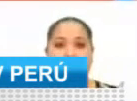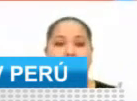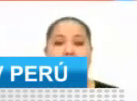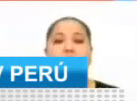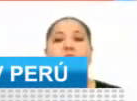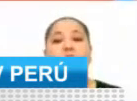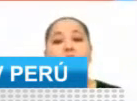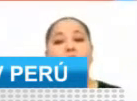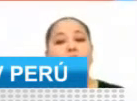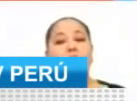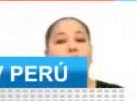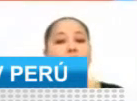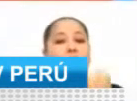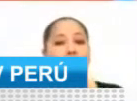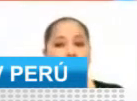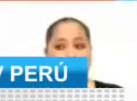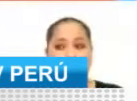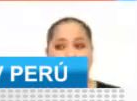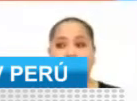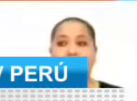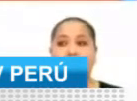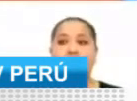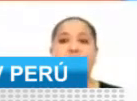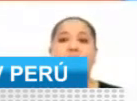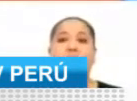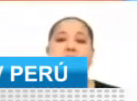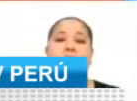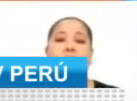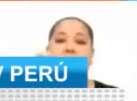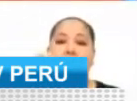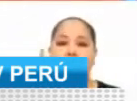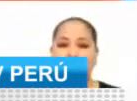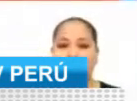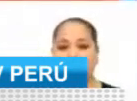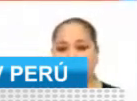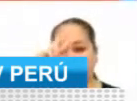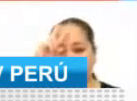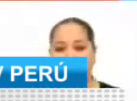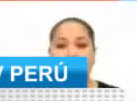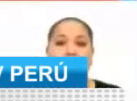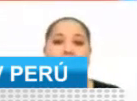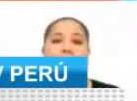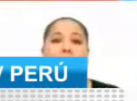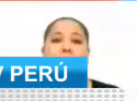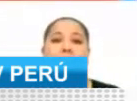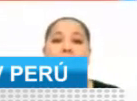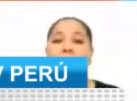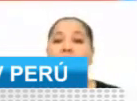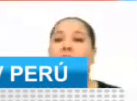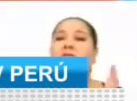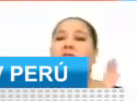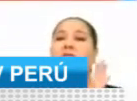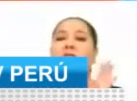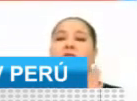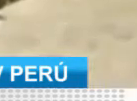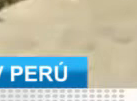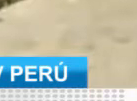con este apoyo denominado Yanapay Perú. Yanapay, que quiere decir